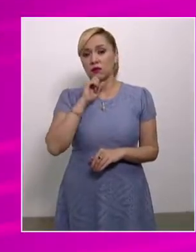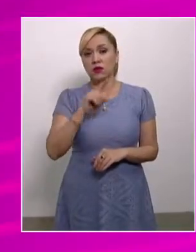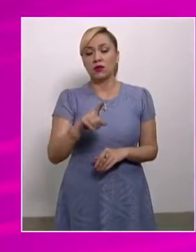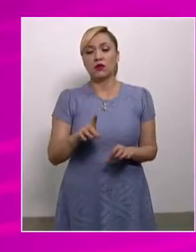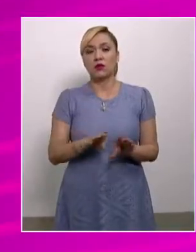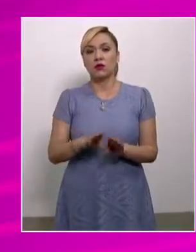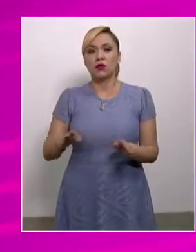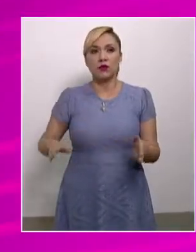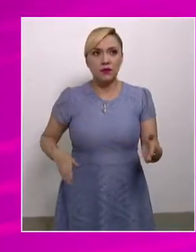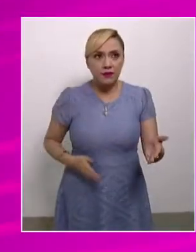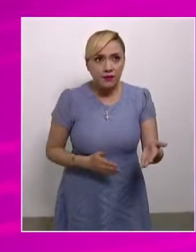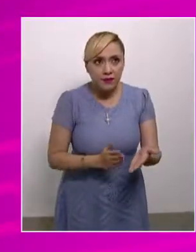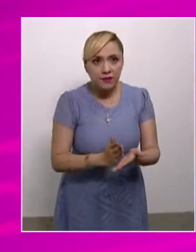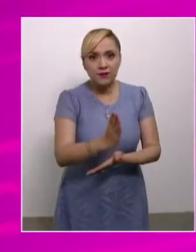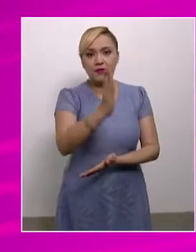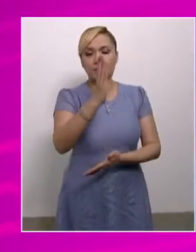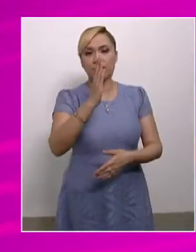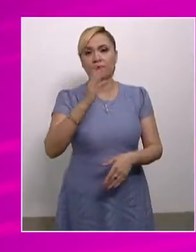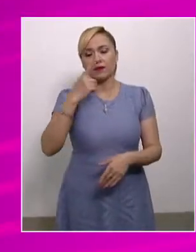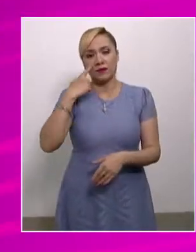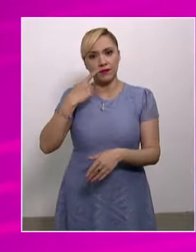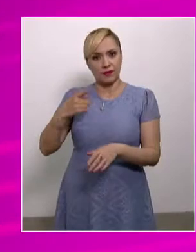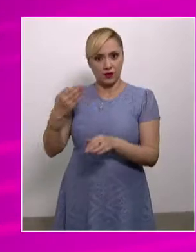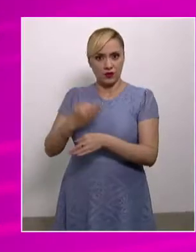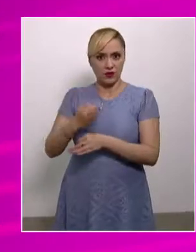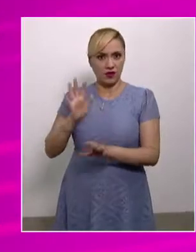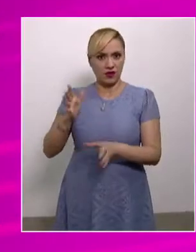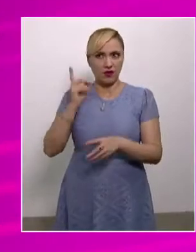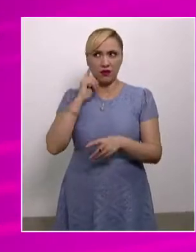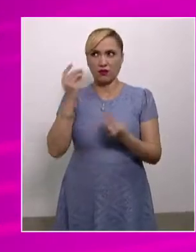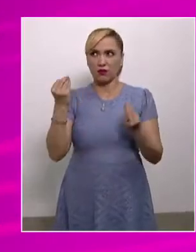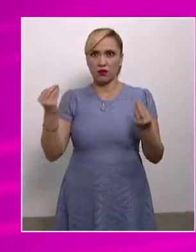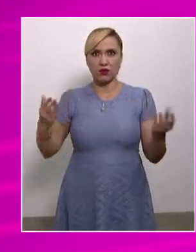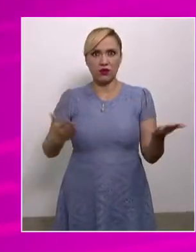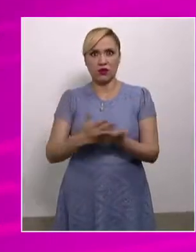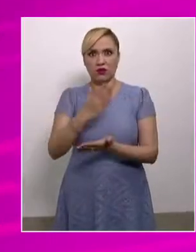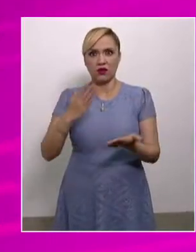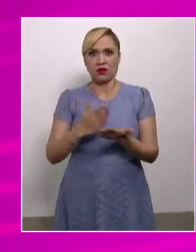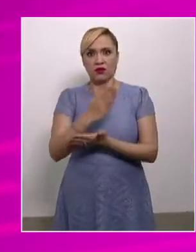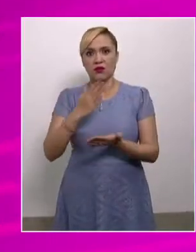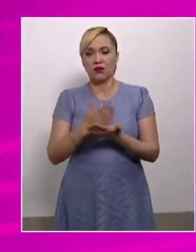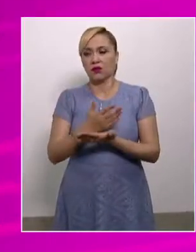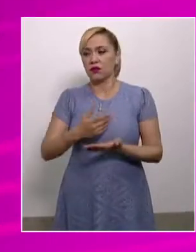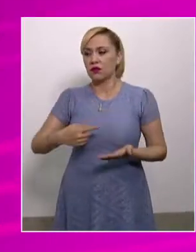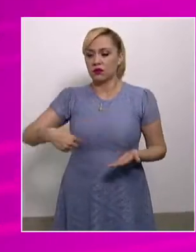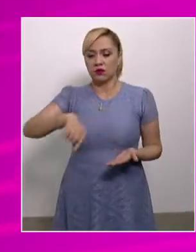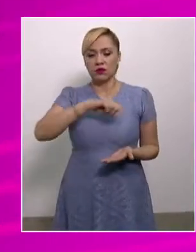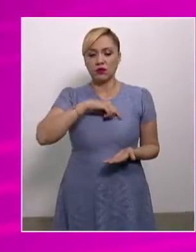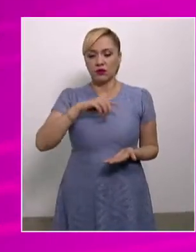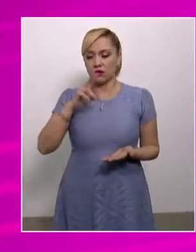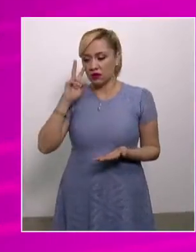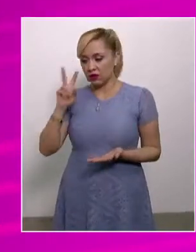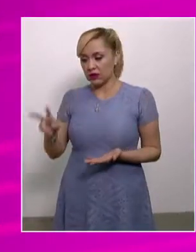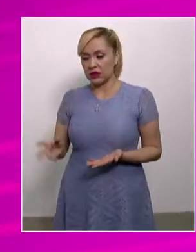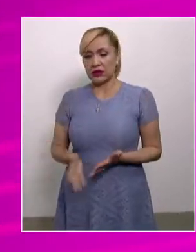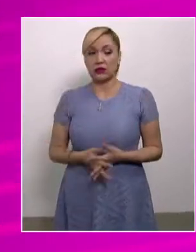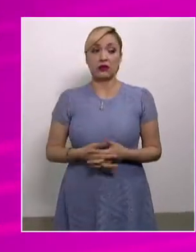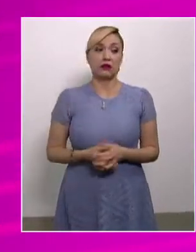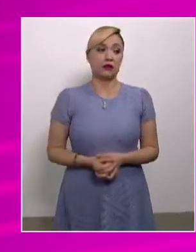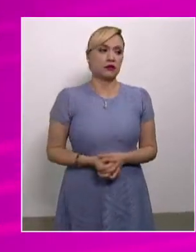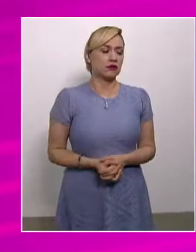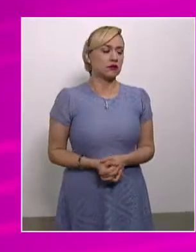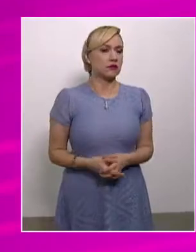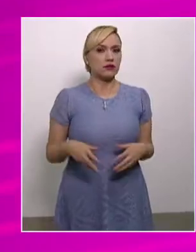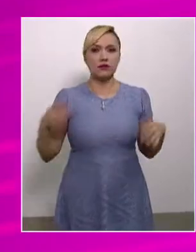que es tal vez la más visibilizada. Para nosotros ha sido